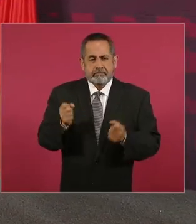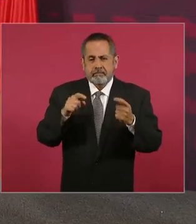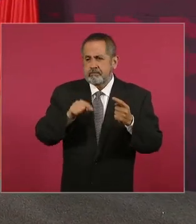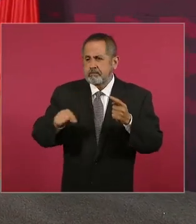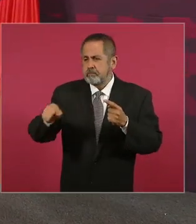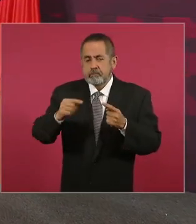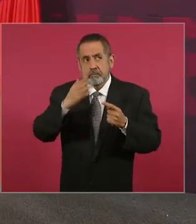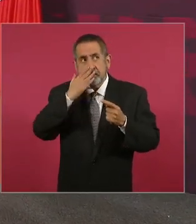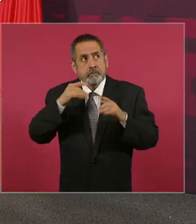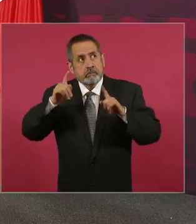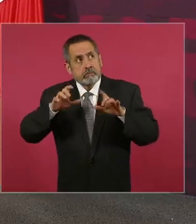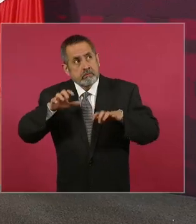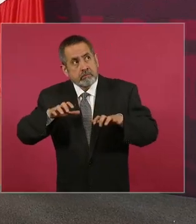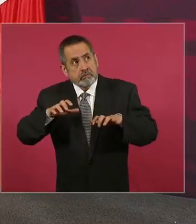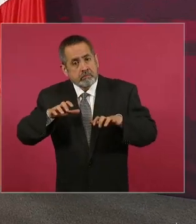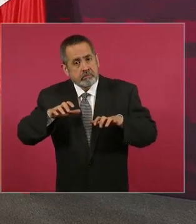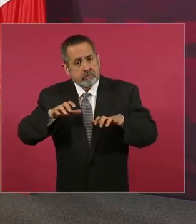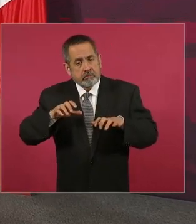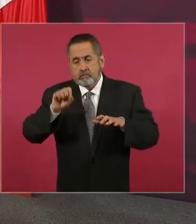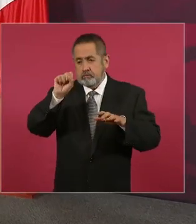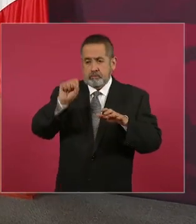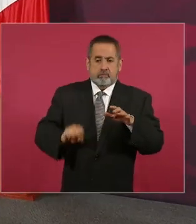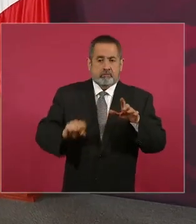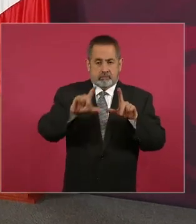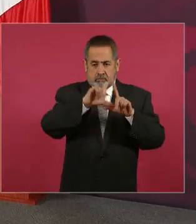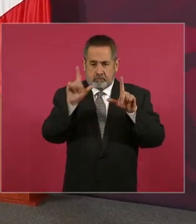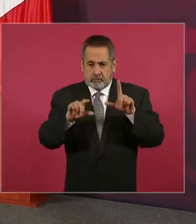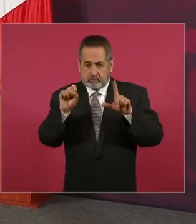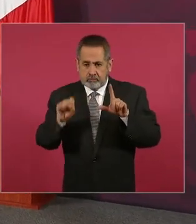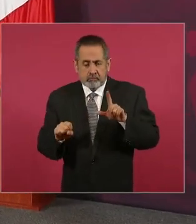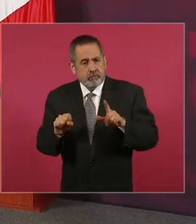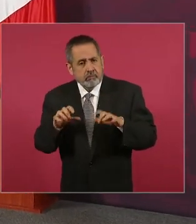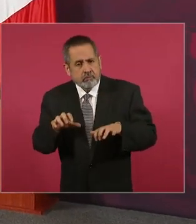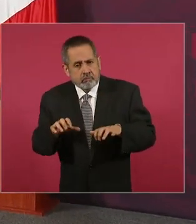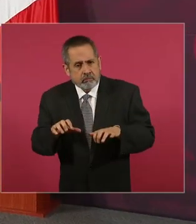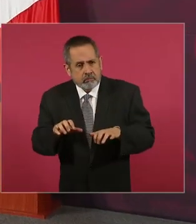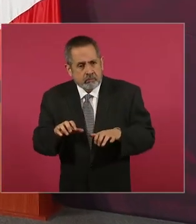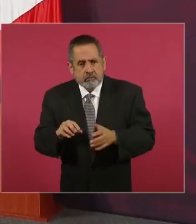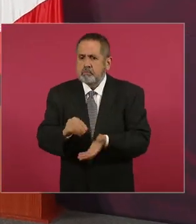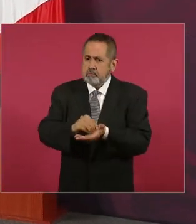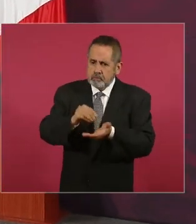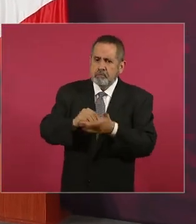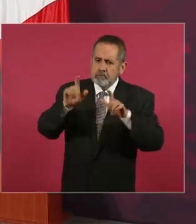no llovía, en el sureste, y está lloviendo.